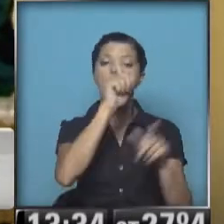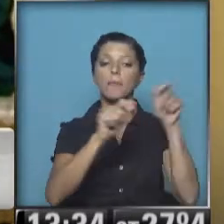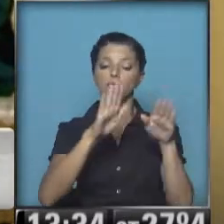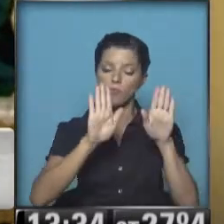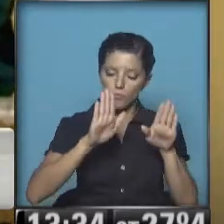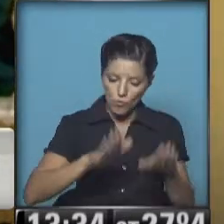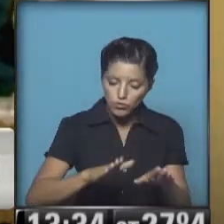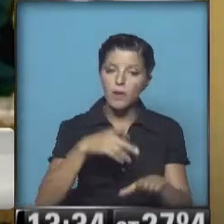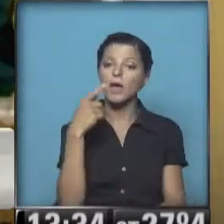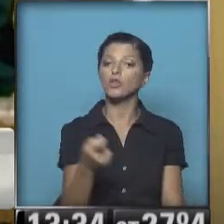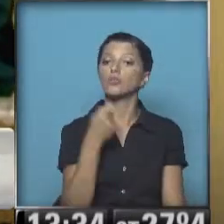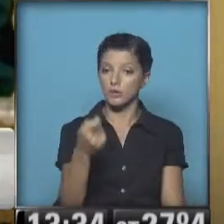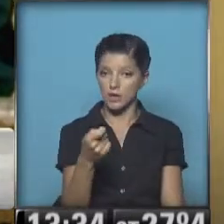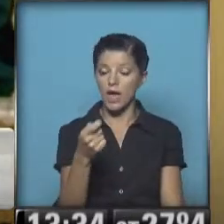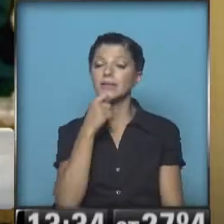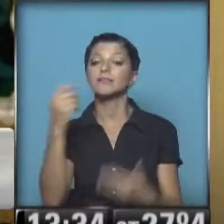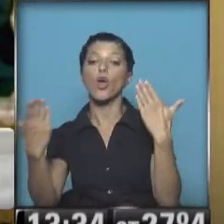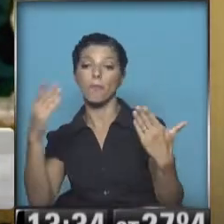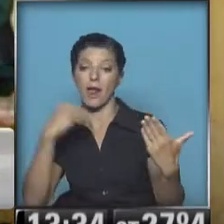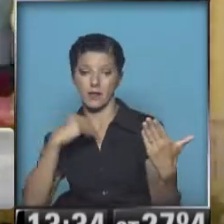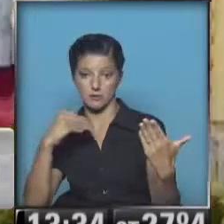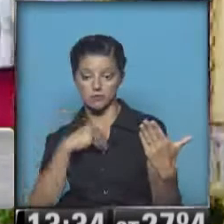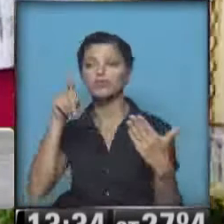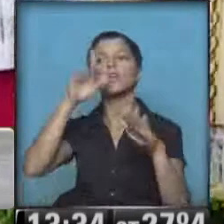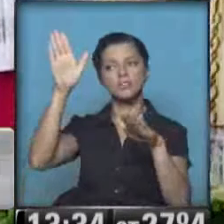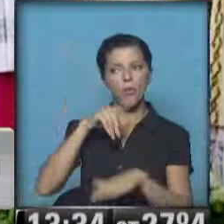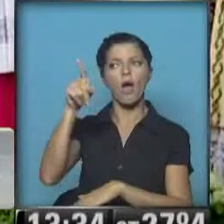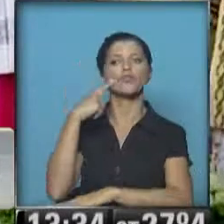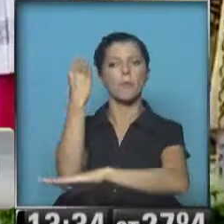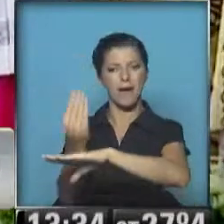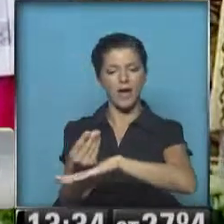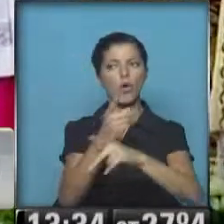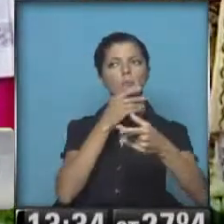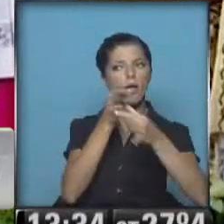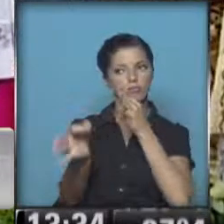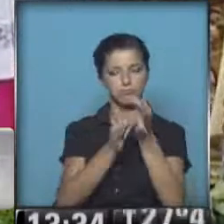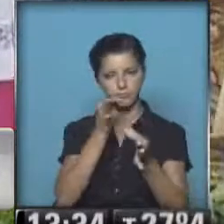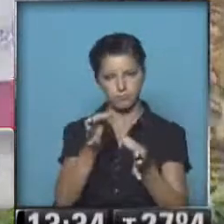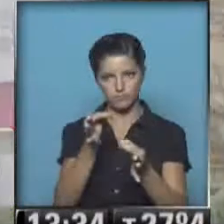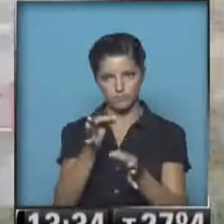turcos frente a los cristianos, llamando a consultas a su embajador en la Santa Sede.